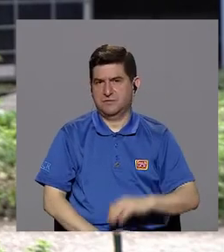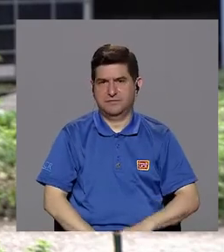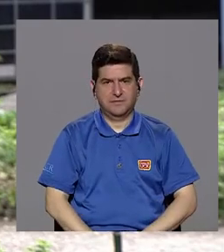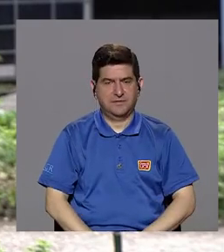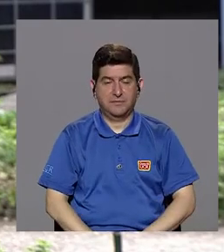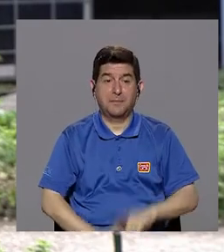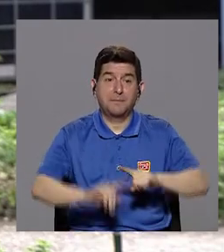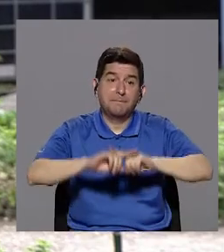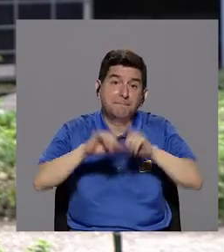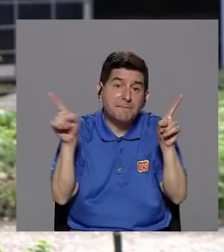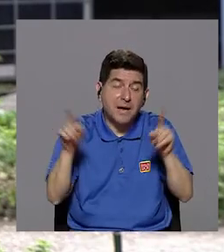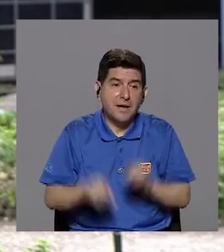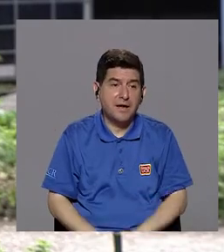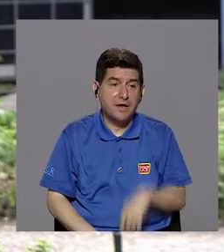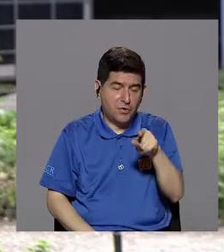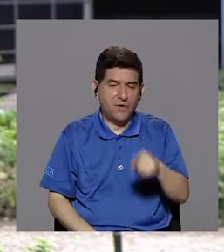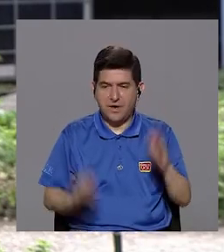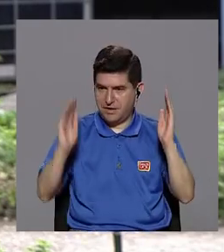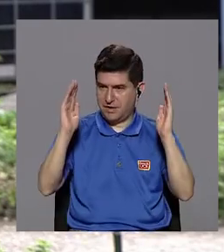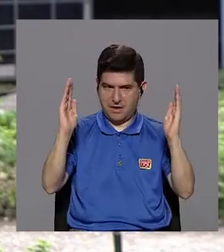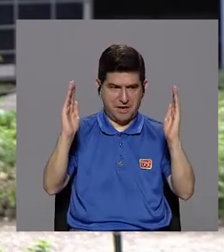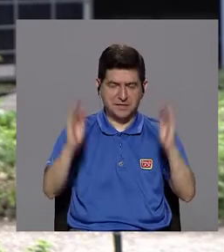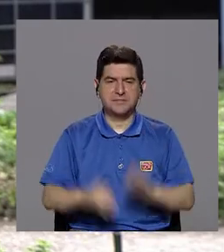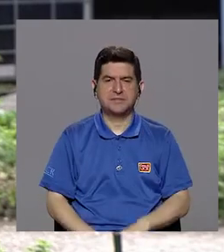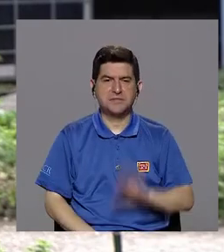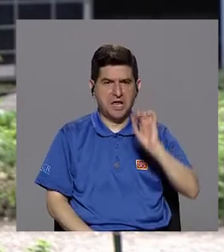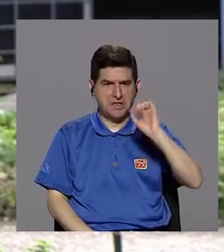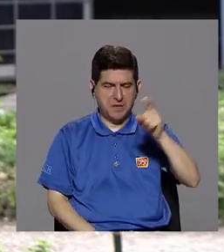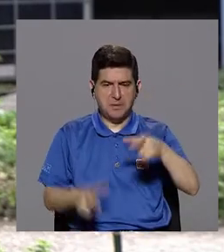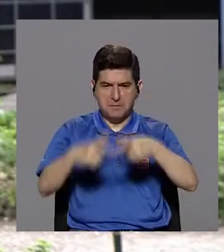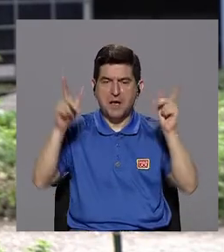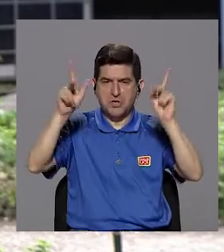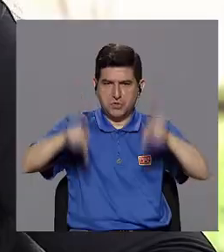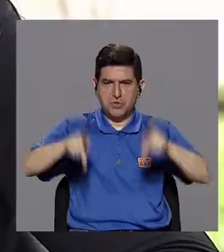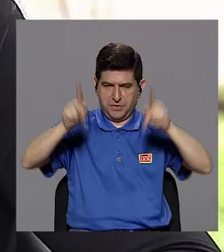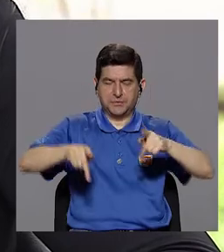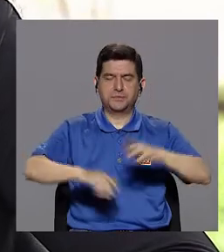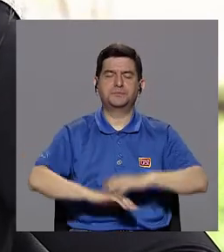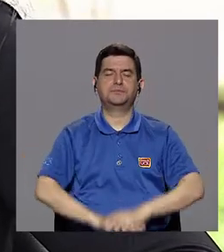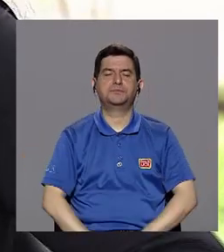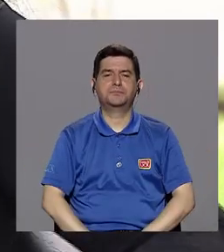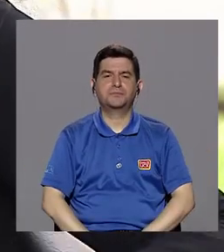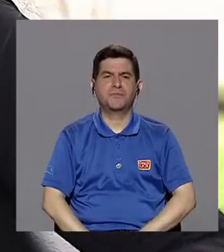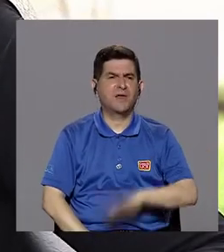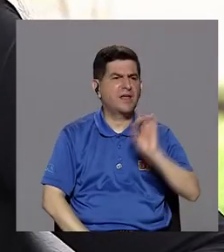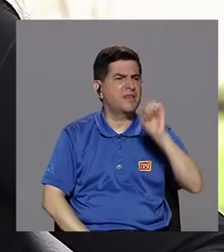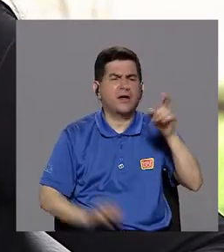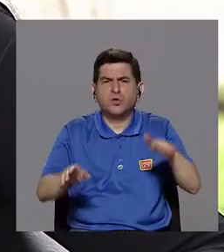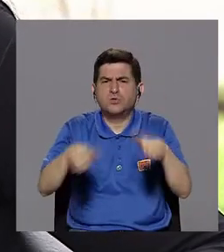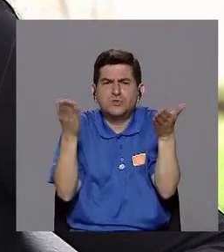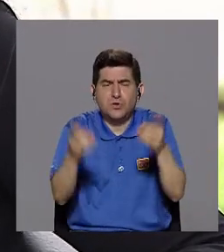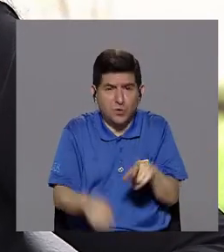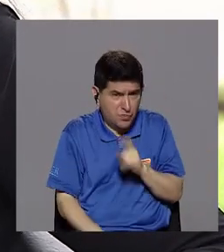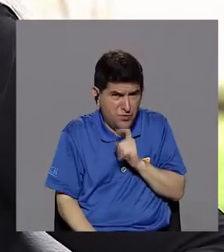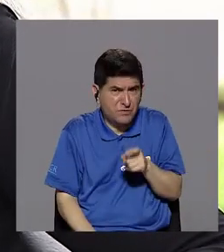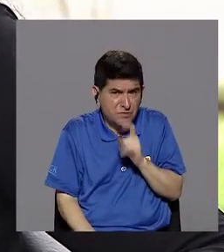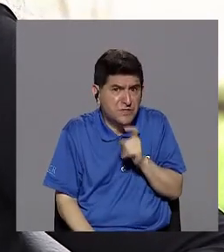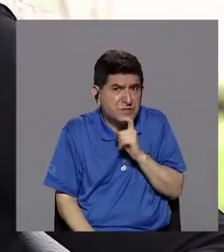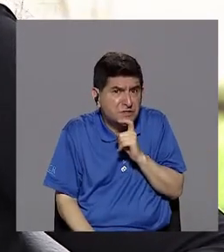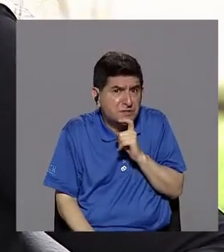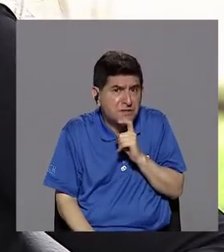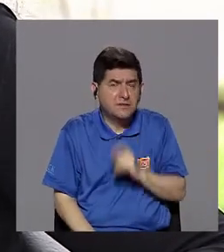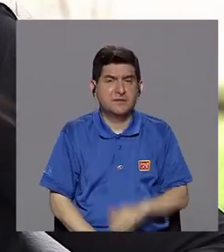Pero es en este rango donde se diagnostica la mayoría de las personas. ¿Y cómo se diagnostica? ¿Es difícil